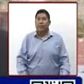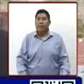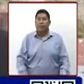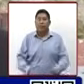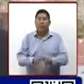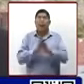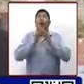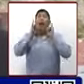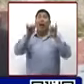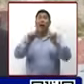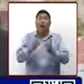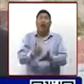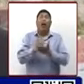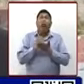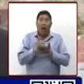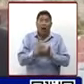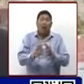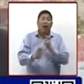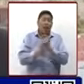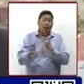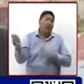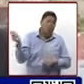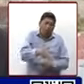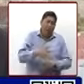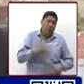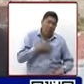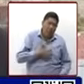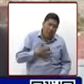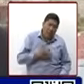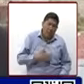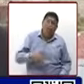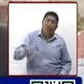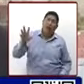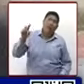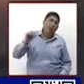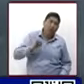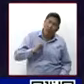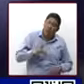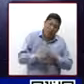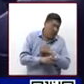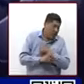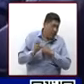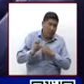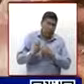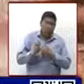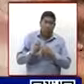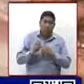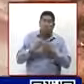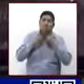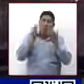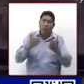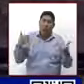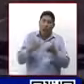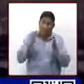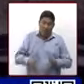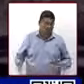Él pedía auxilio, él ha dicho que el taxi lo ha botado aquí abajo, por favor, yo no soy ratero, ayúdenme.